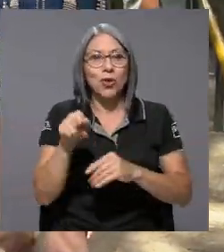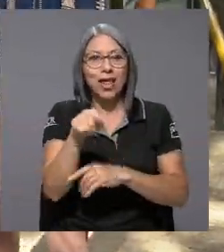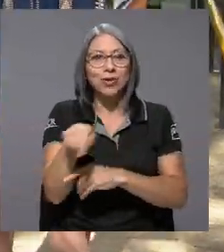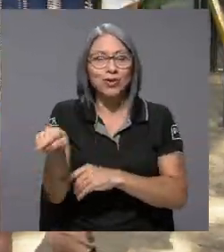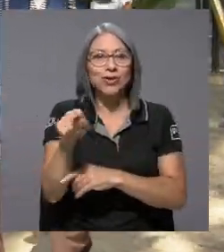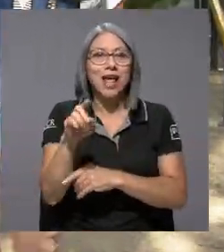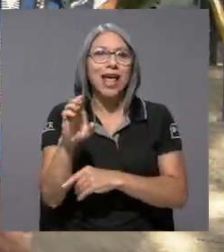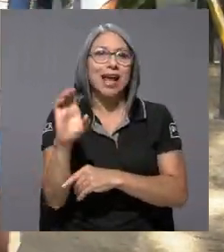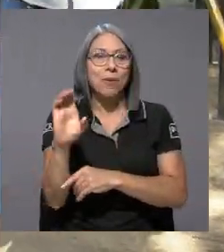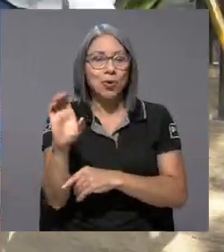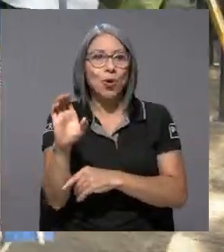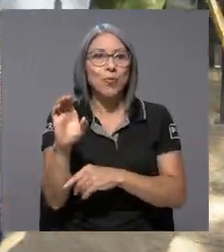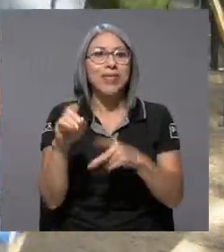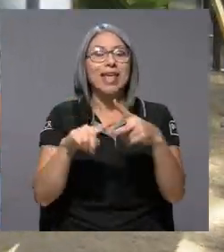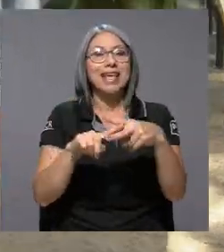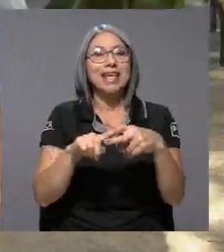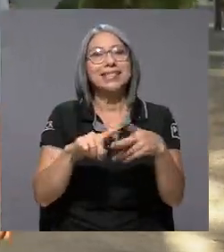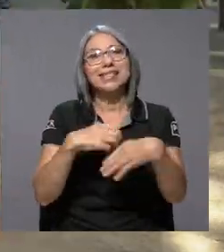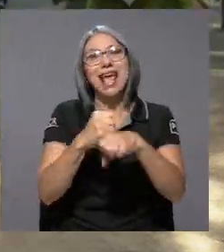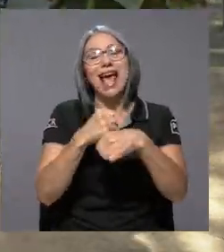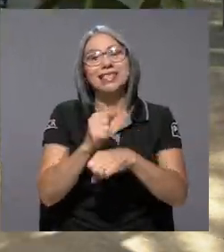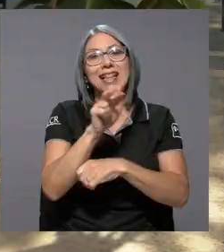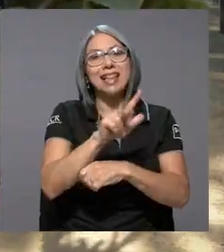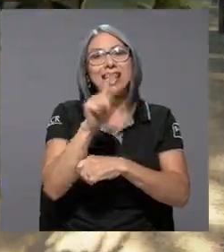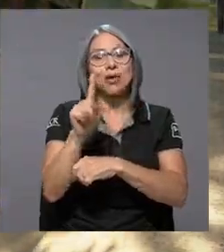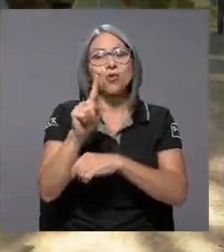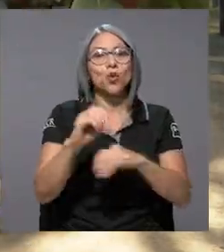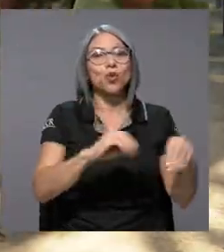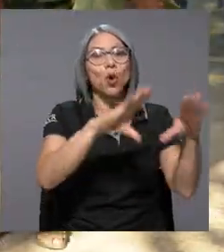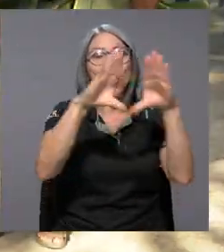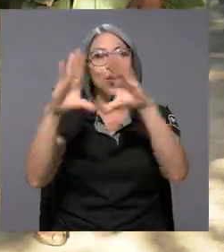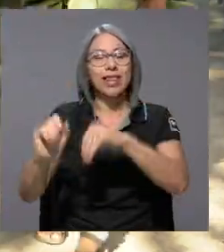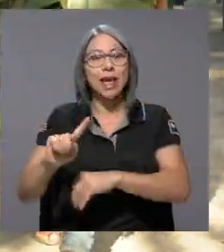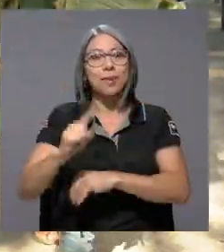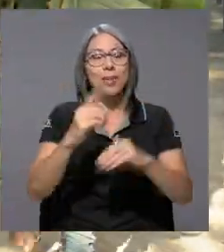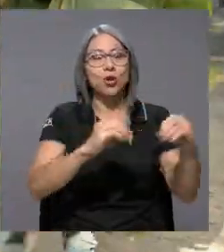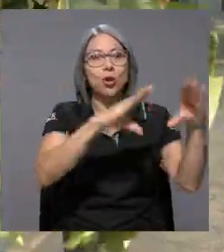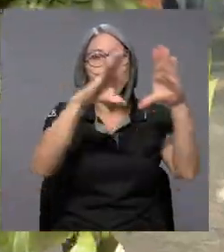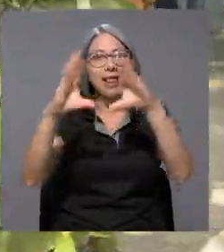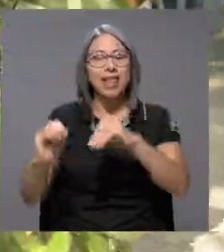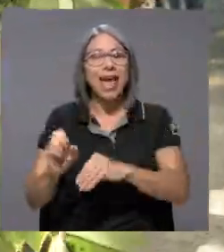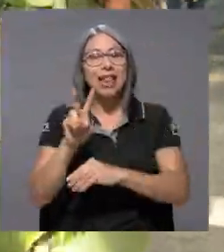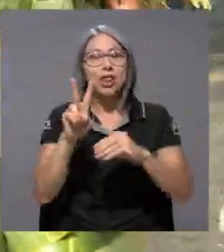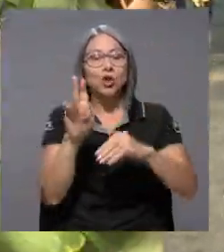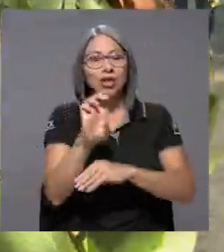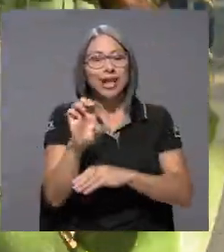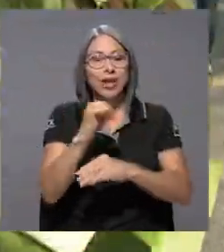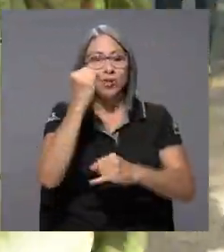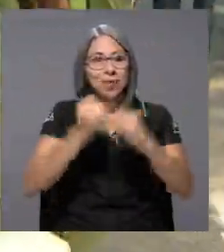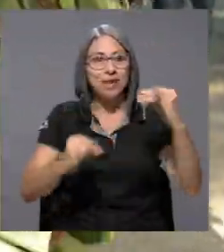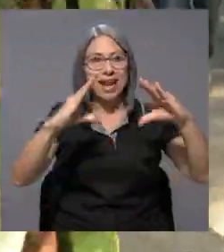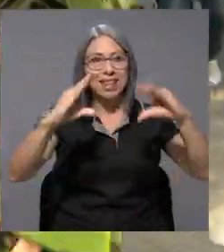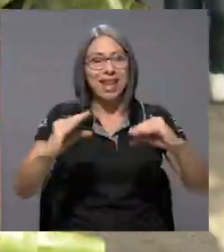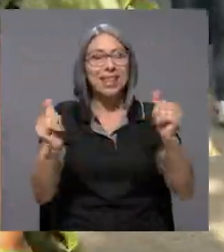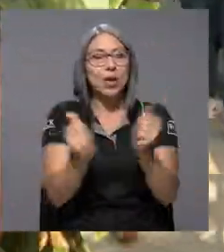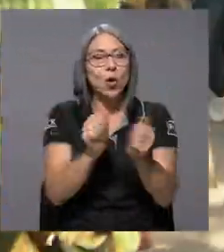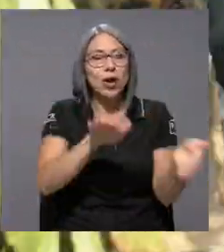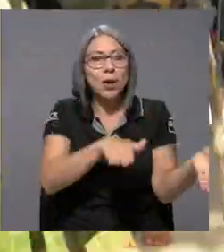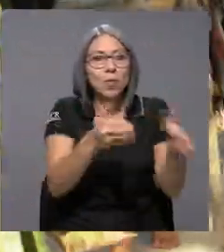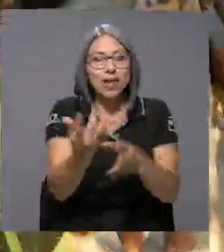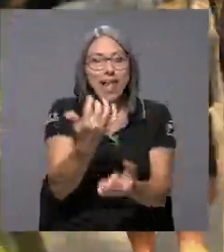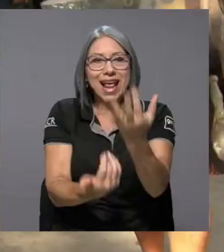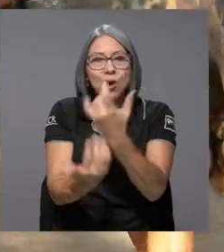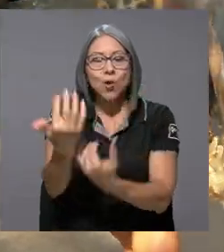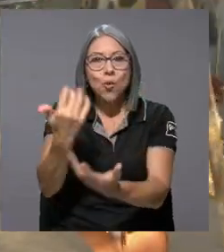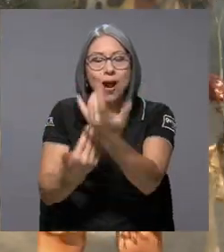y se realiza 31 todo el día, primero, y el 2 de enero termina en la tarde con la muerte, la